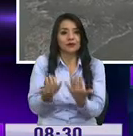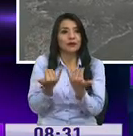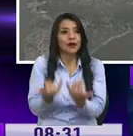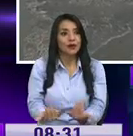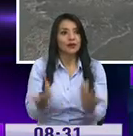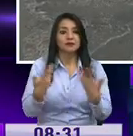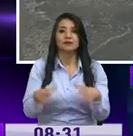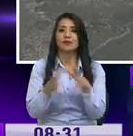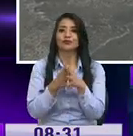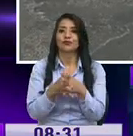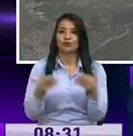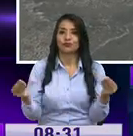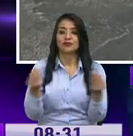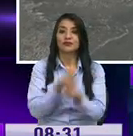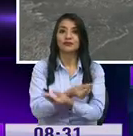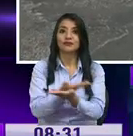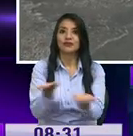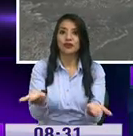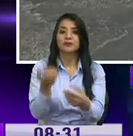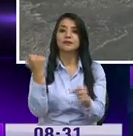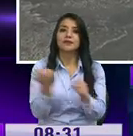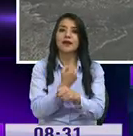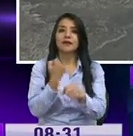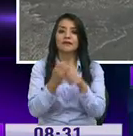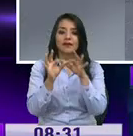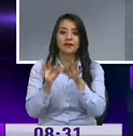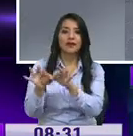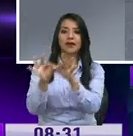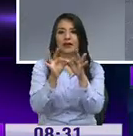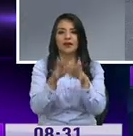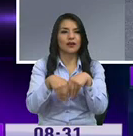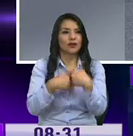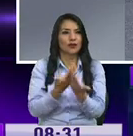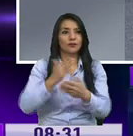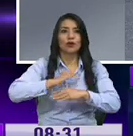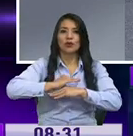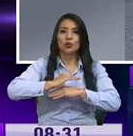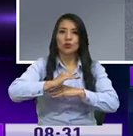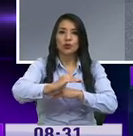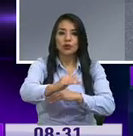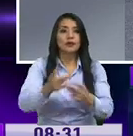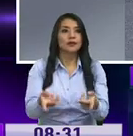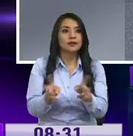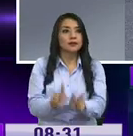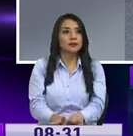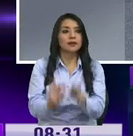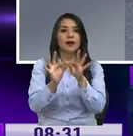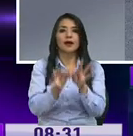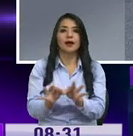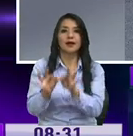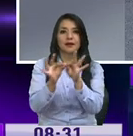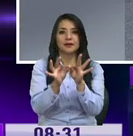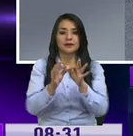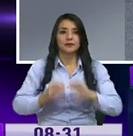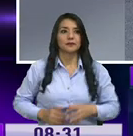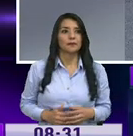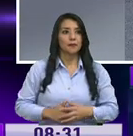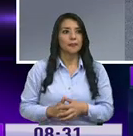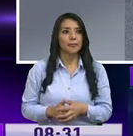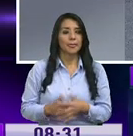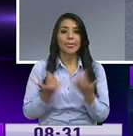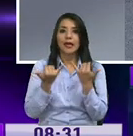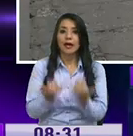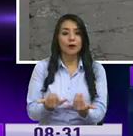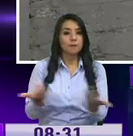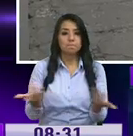nosotros informaremos sobre los trabajos que se han realizado aquí, la pavimentación y también el arreglo de las aceras. Yo precisamente ahora me encuentro con